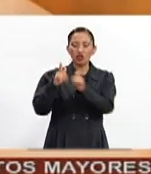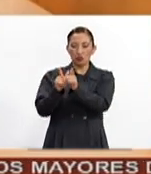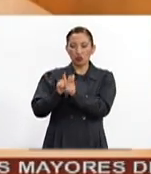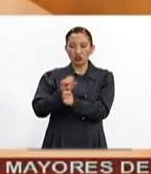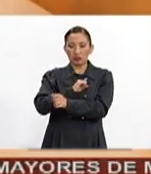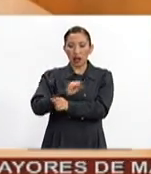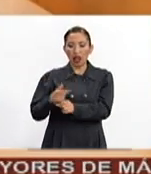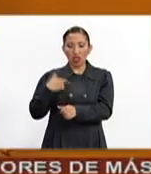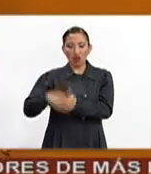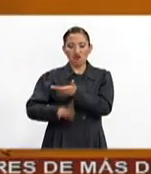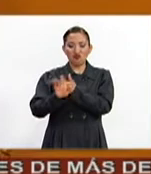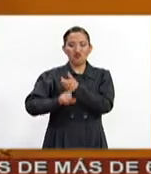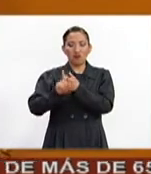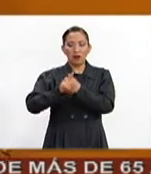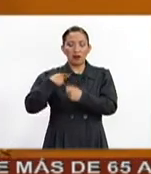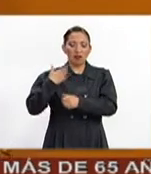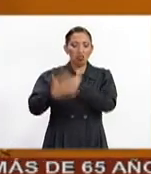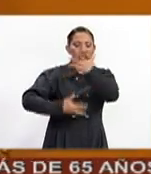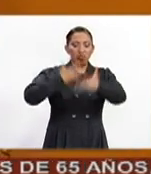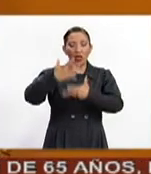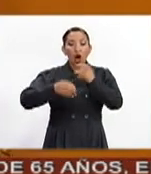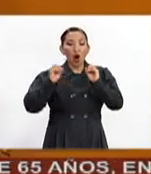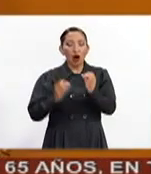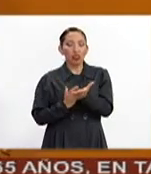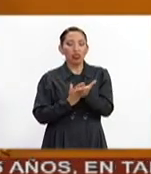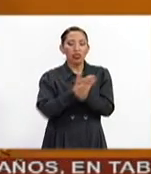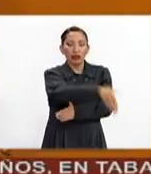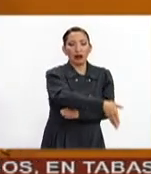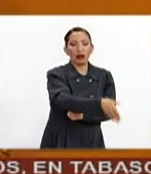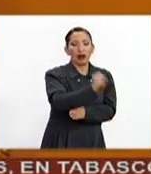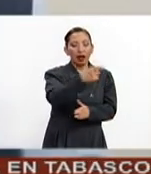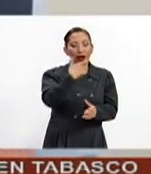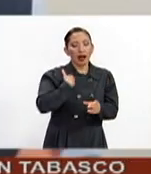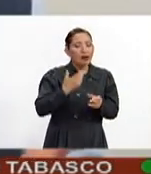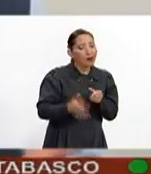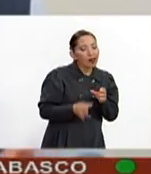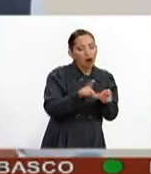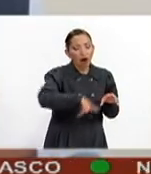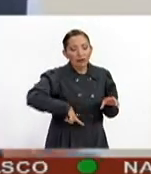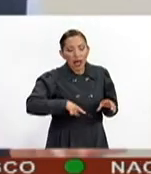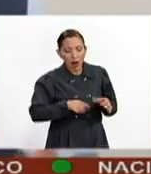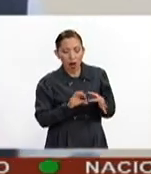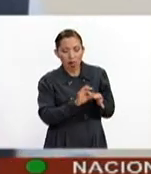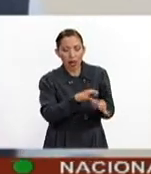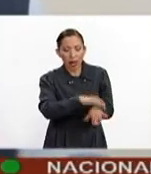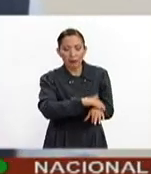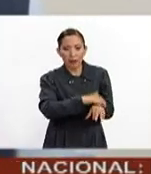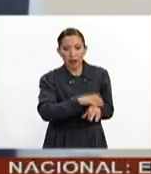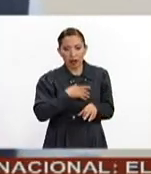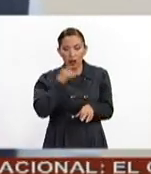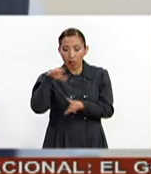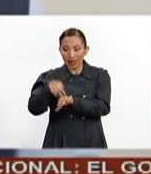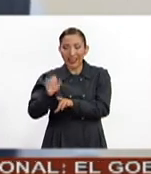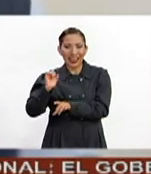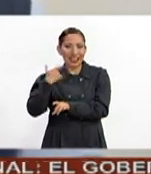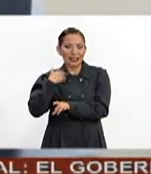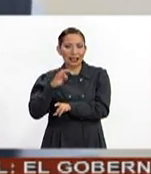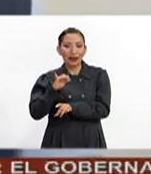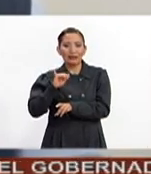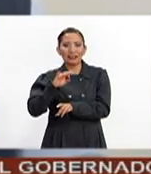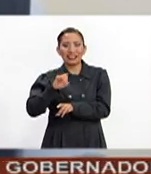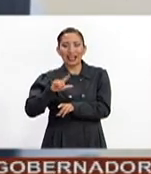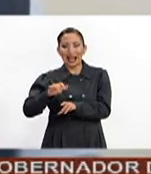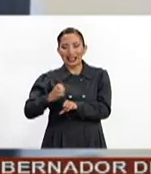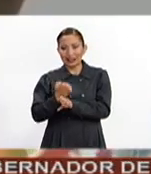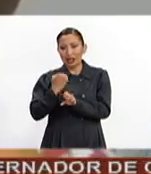organizado desestabilice el proceso electoral o se infiltren en las estructuras del gobierno. Esto luego de que fuera detenido el exfiscal del